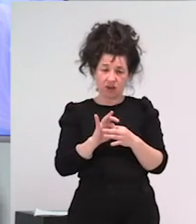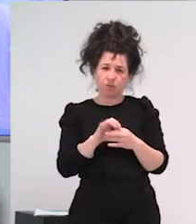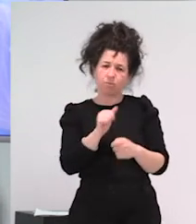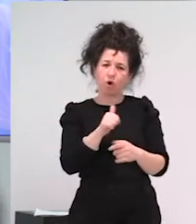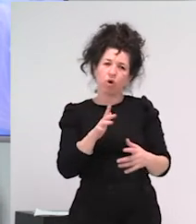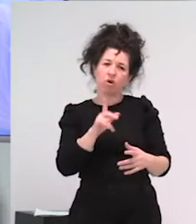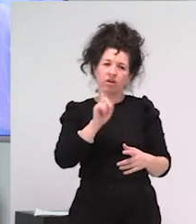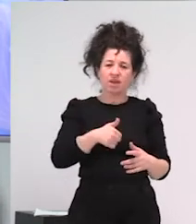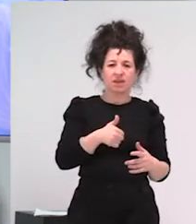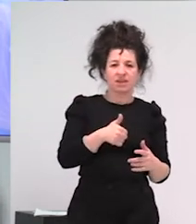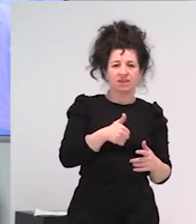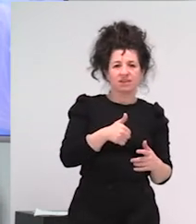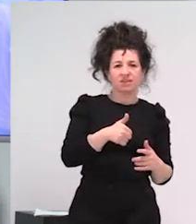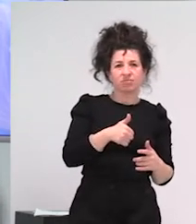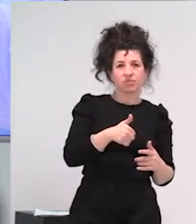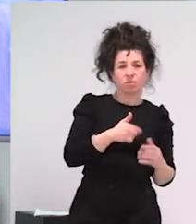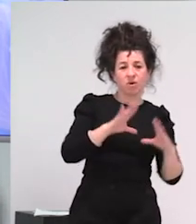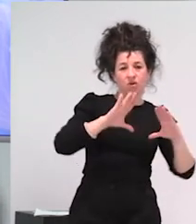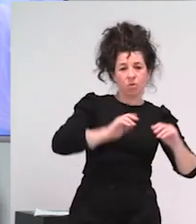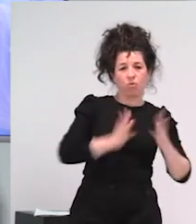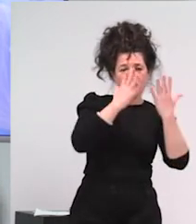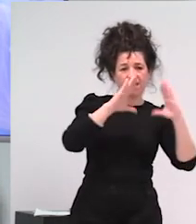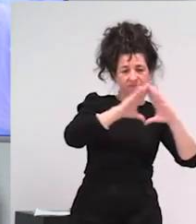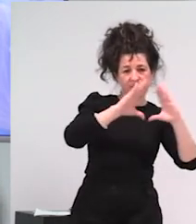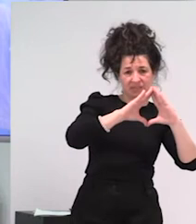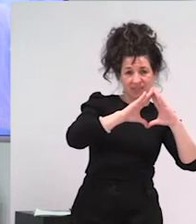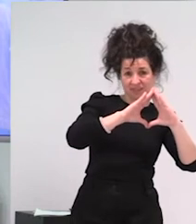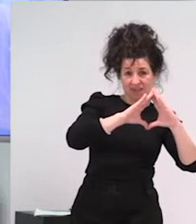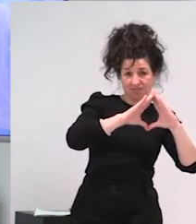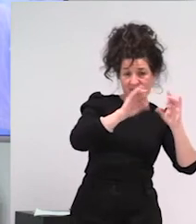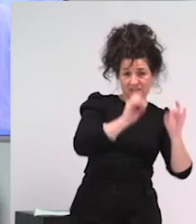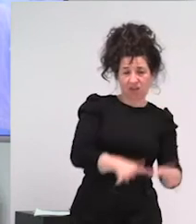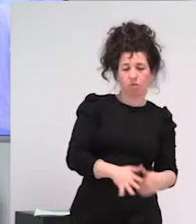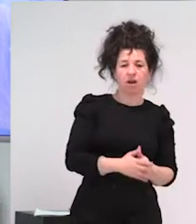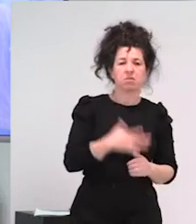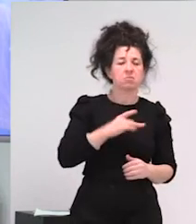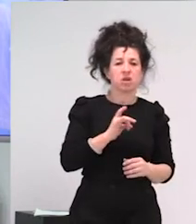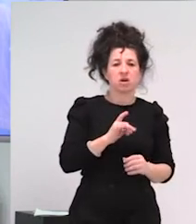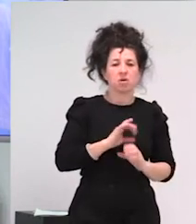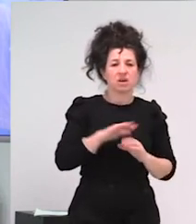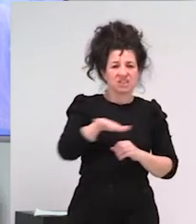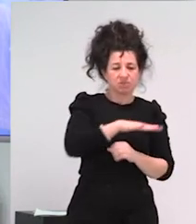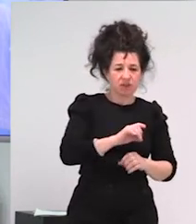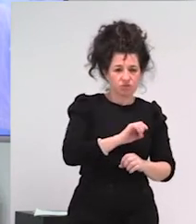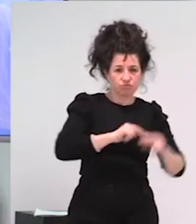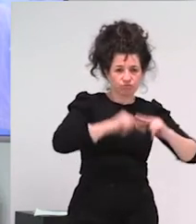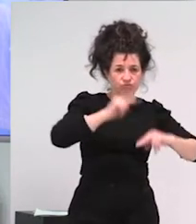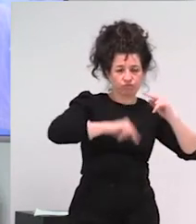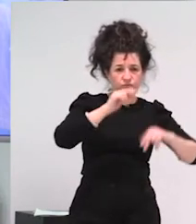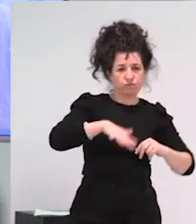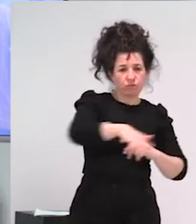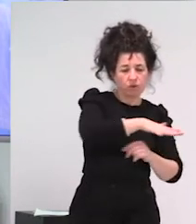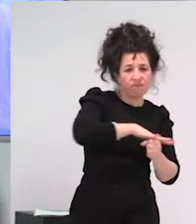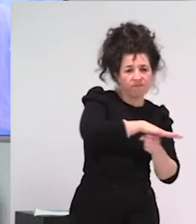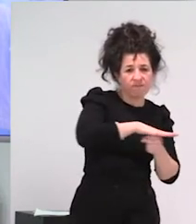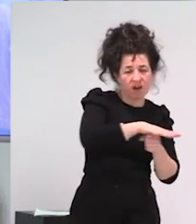permite entender que son un espacio que podemos construir, sea desde un colectivo barrial a un colectivo no solo,